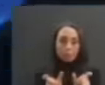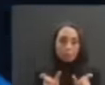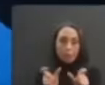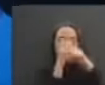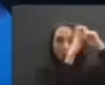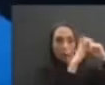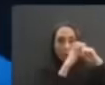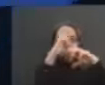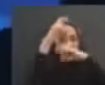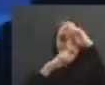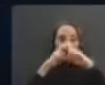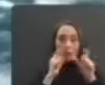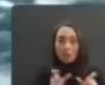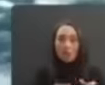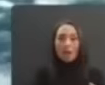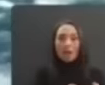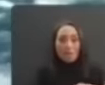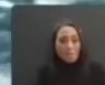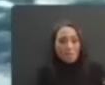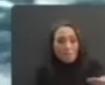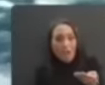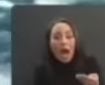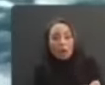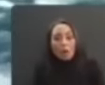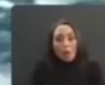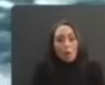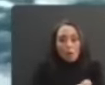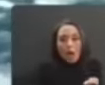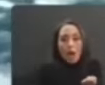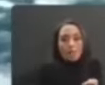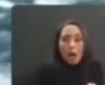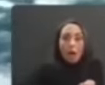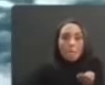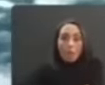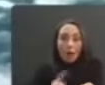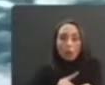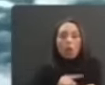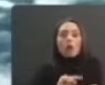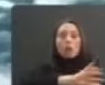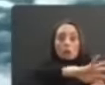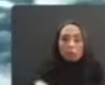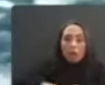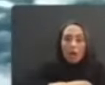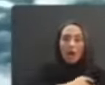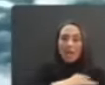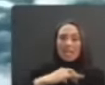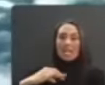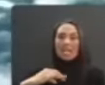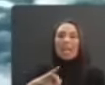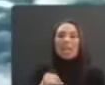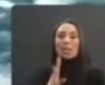de las embarcaciones se detenga. Esta flota en específico es una flota que pesca el calamar rojo, que nosotros conocemos acá en Chile como